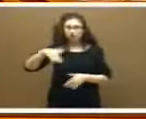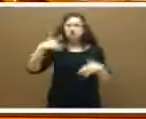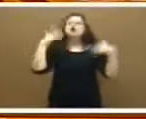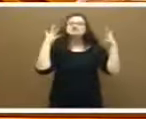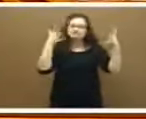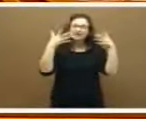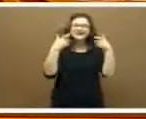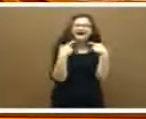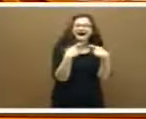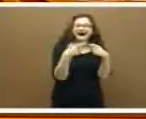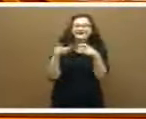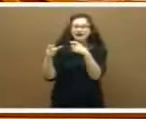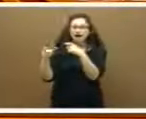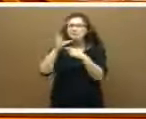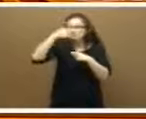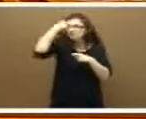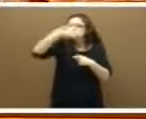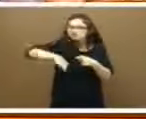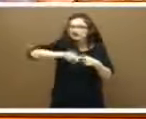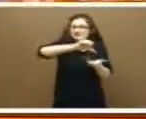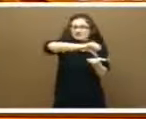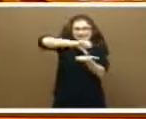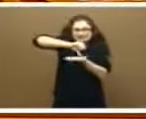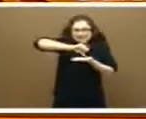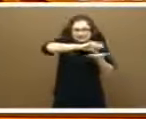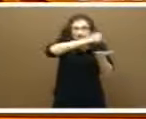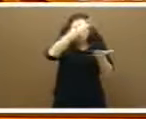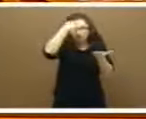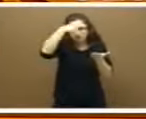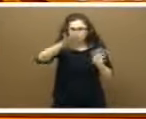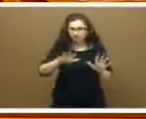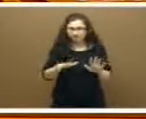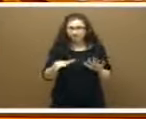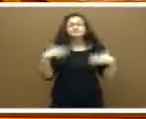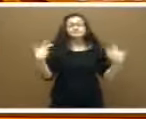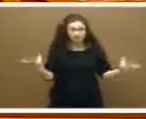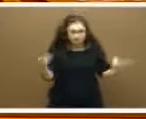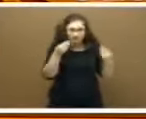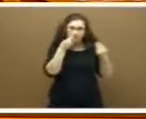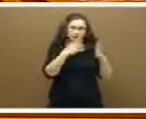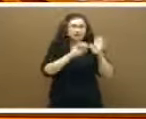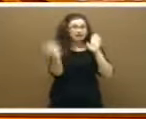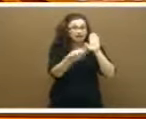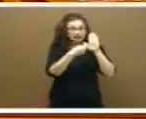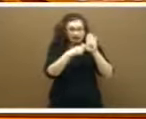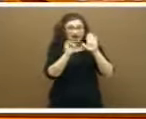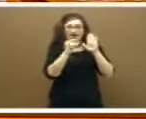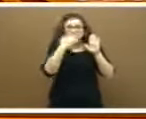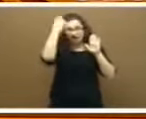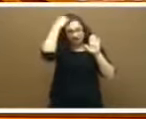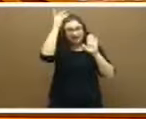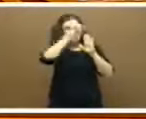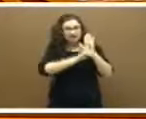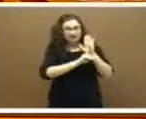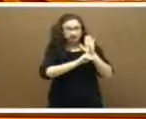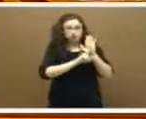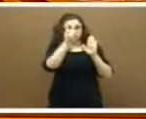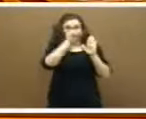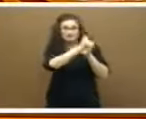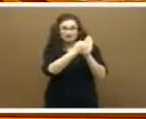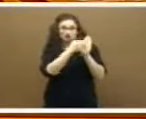de referencia y las distintas respuestas sanitarias que tiene que haber. Pero efectivamente, la ley que tenemos, la ley 11, el Real Decreto 240/2009, hablan